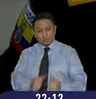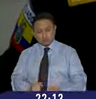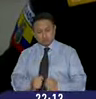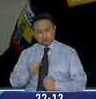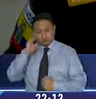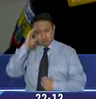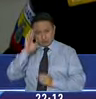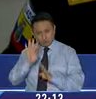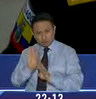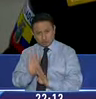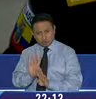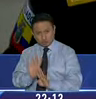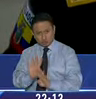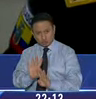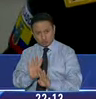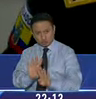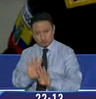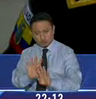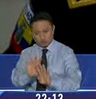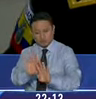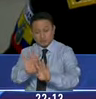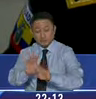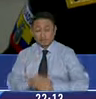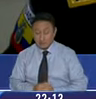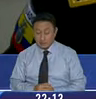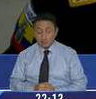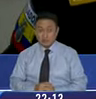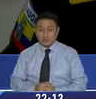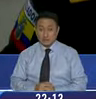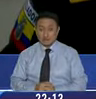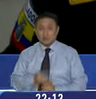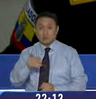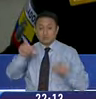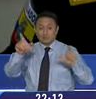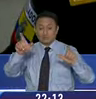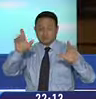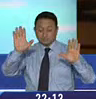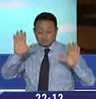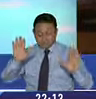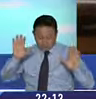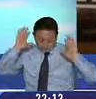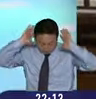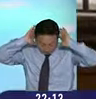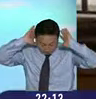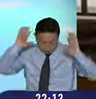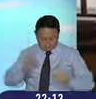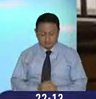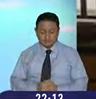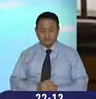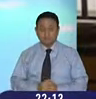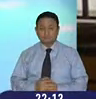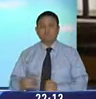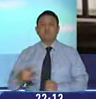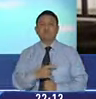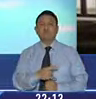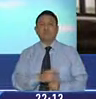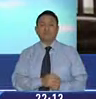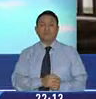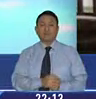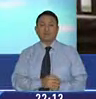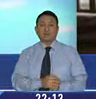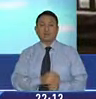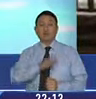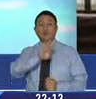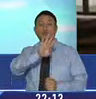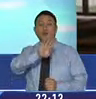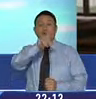acción policial con la que llegaron al lugar, bajaron sus armas, se rindieron. El operativo policial permitió rescatar a tiempo a